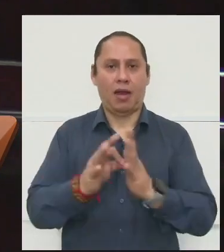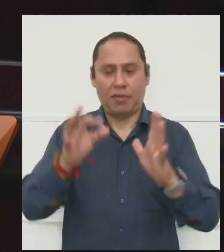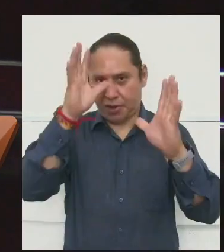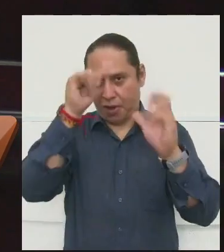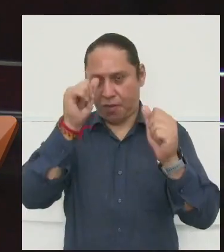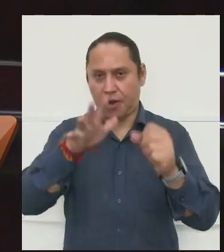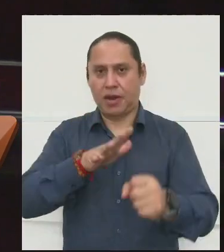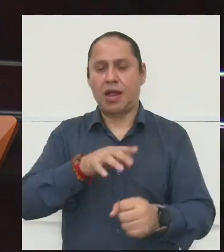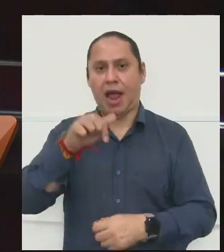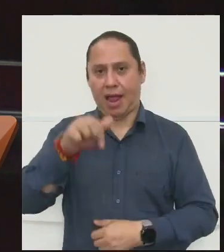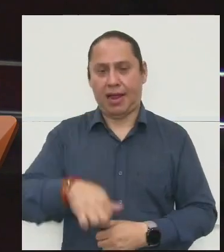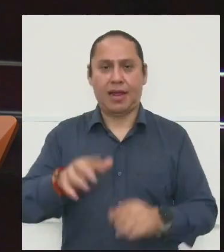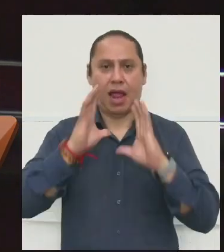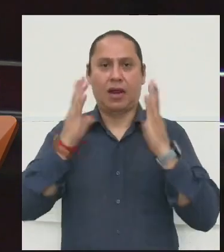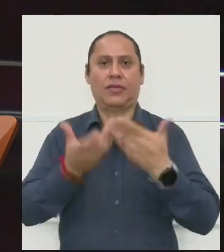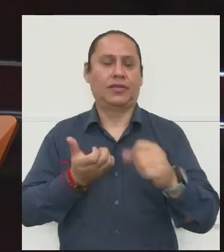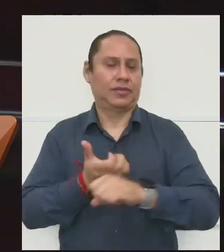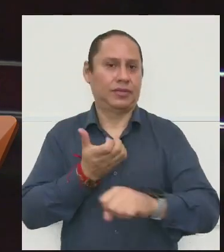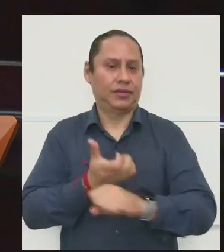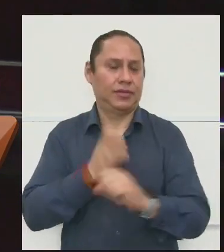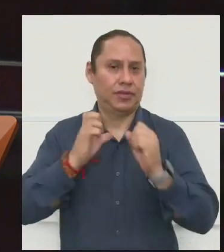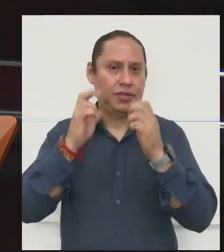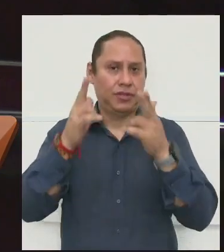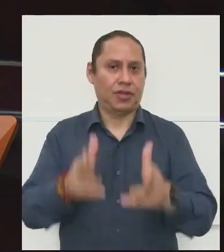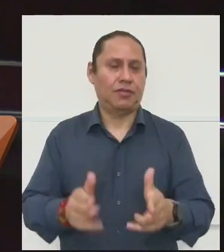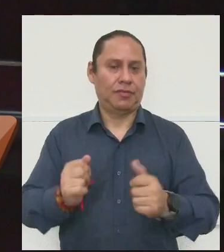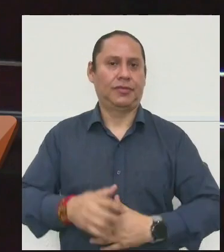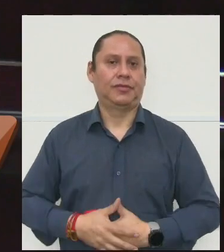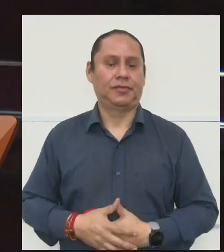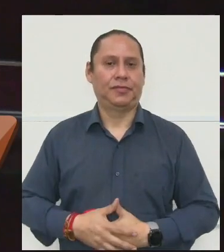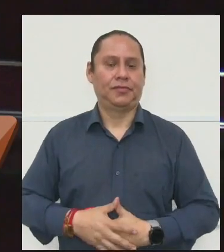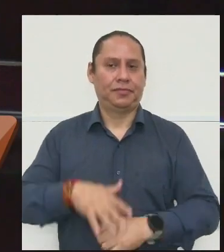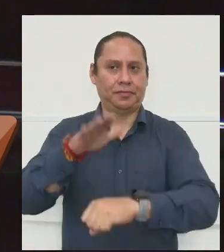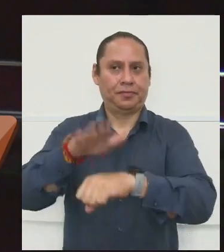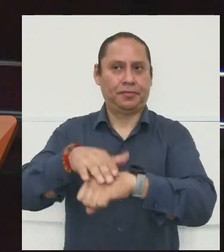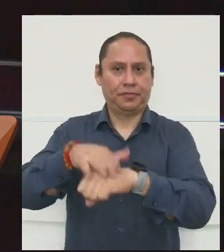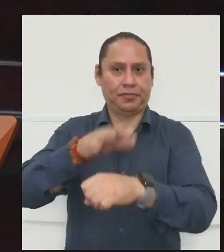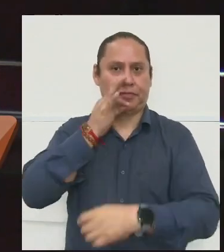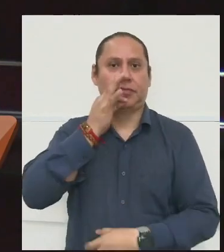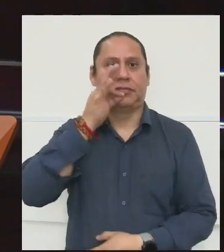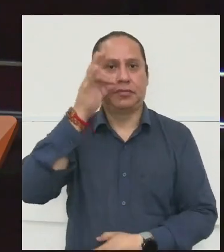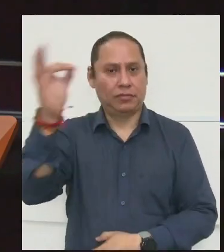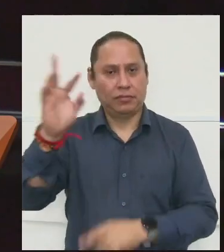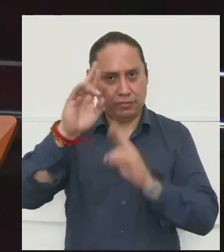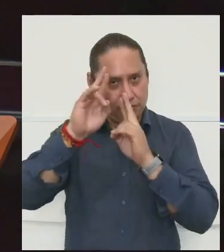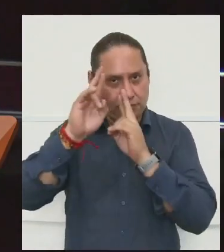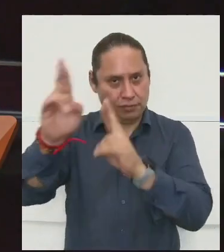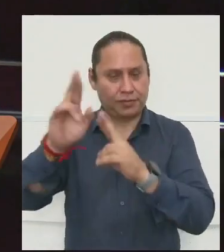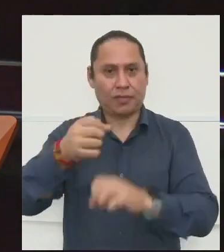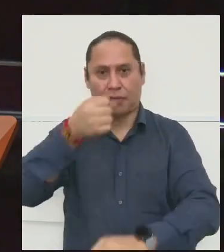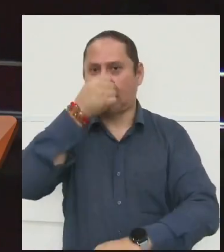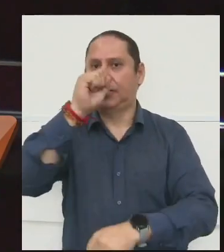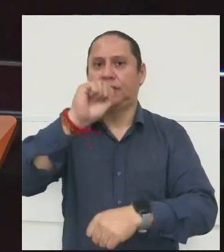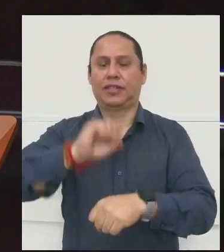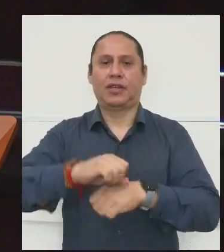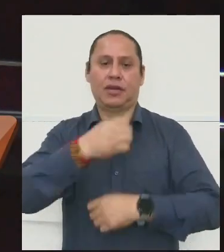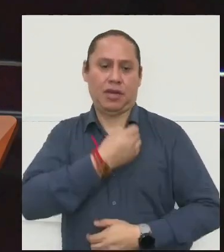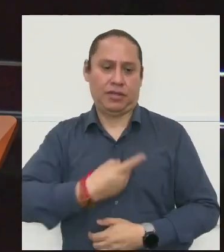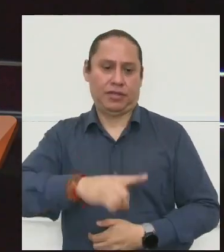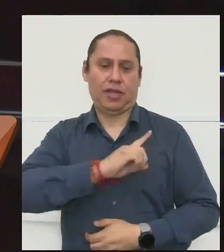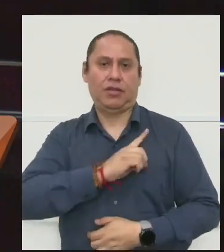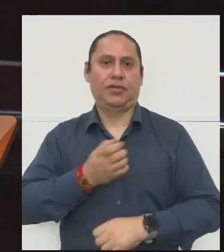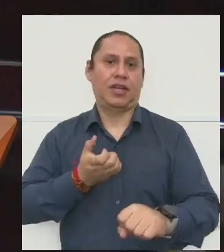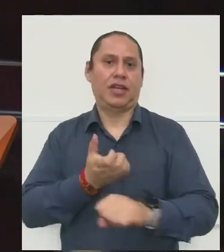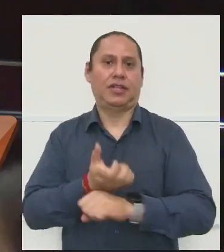honorable congreso del estado libre y soberano de Chiapas exhorta respetuosamente a la secretaría de salud del